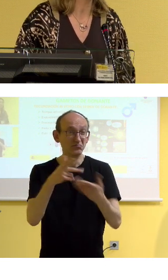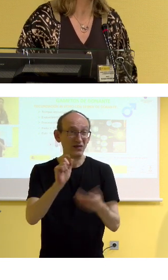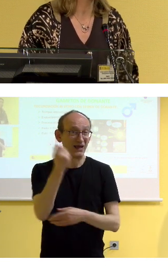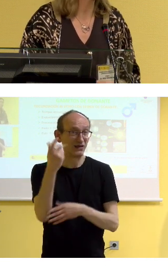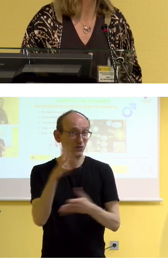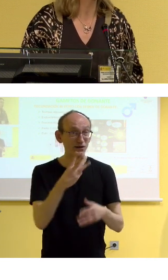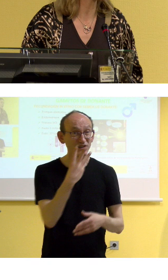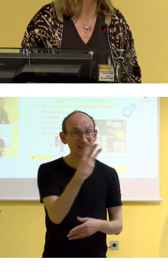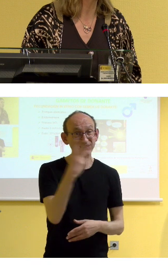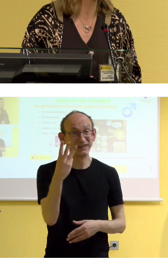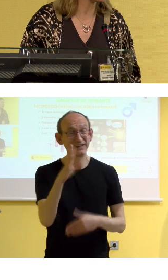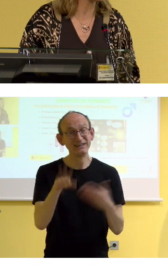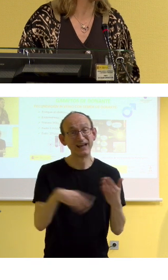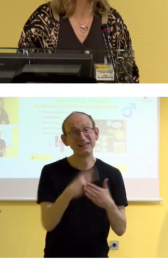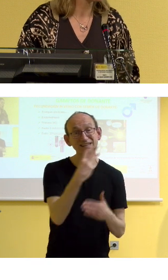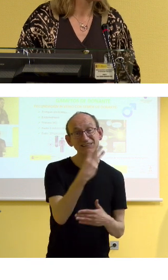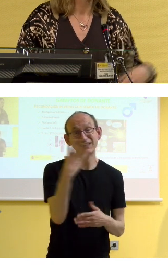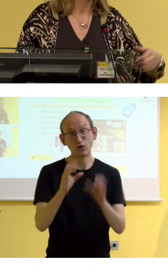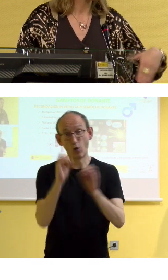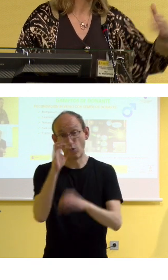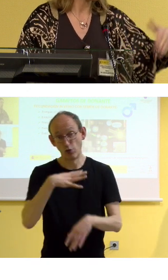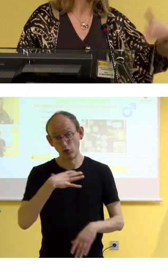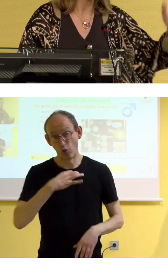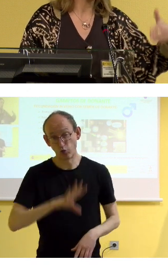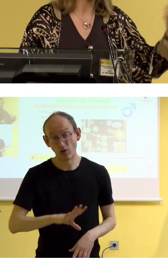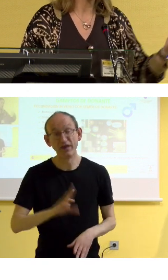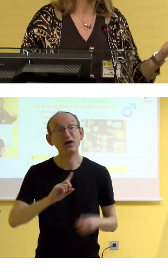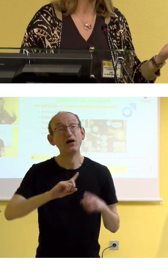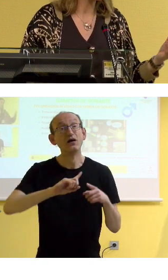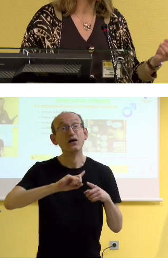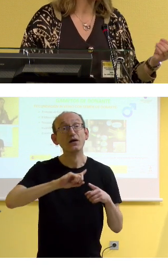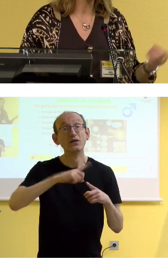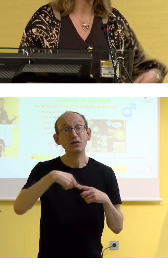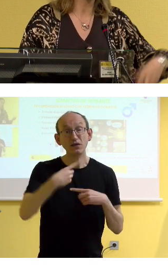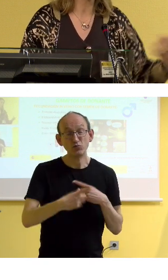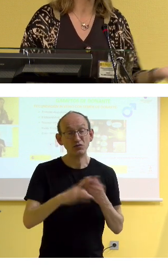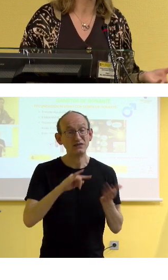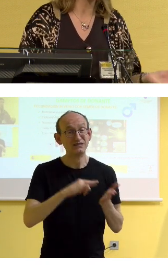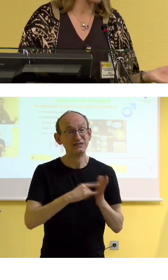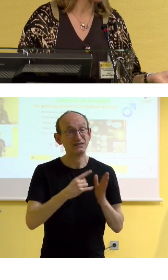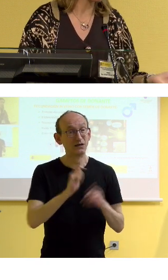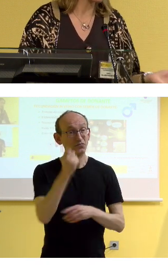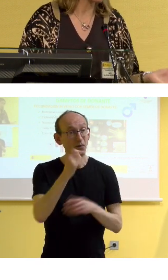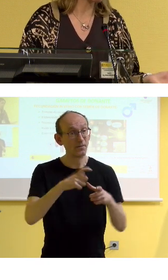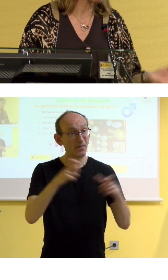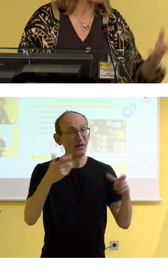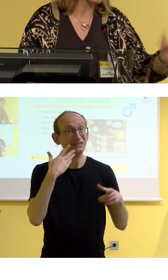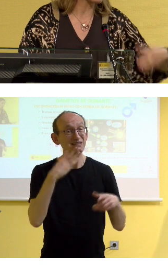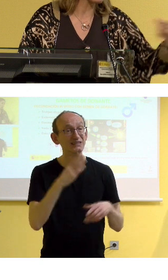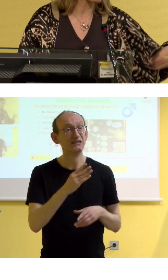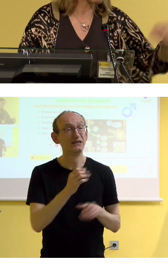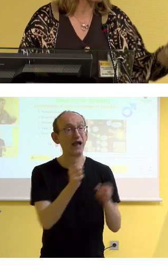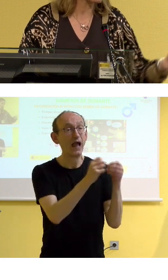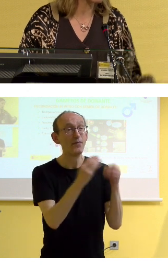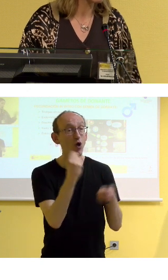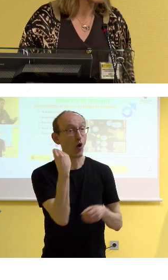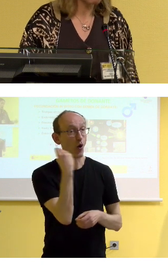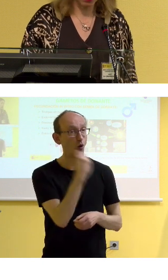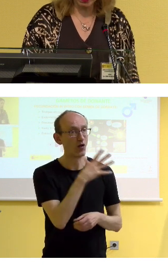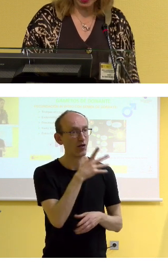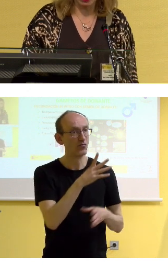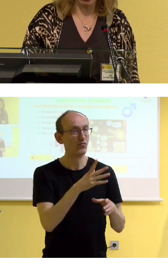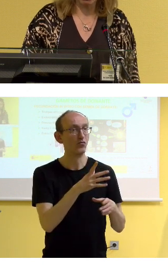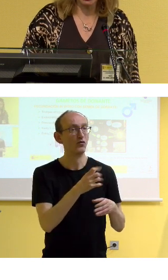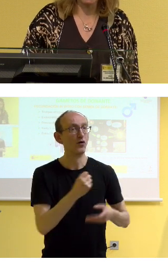un 33-35%. Luego estas técnicas van aumentando si tenemos embriones congelados porque la tasa acumulada